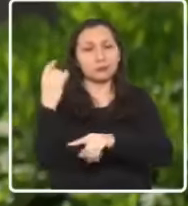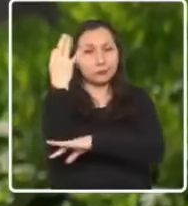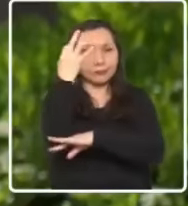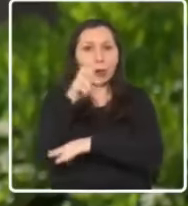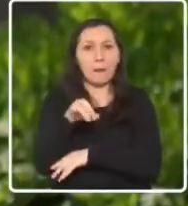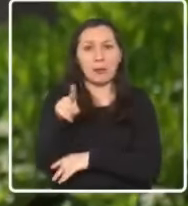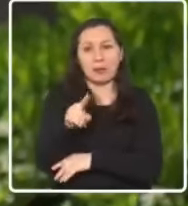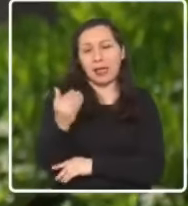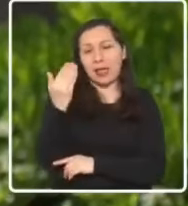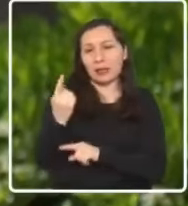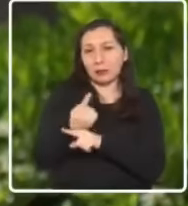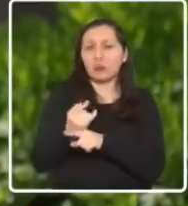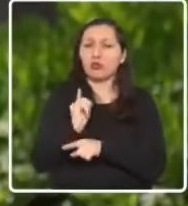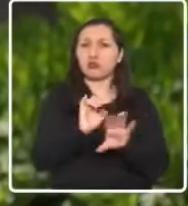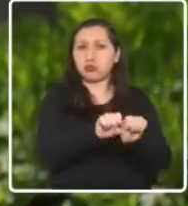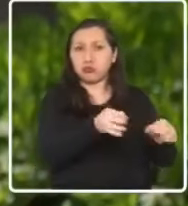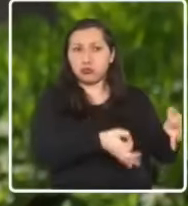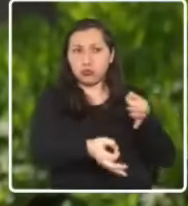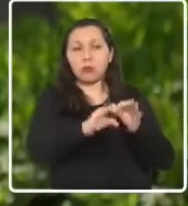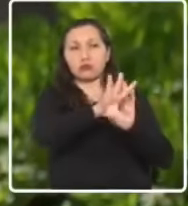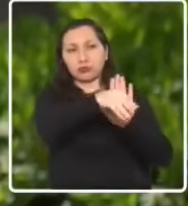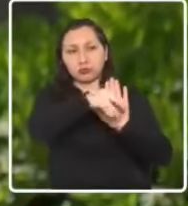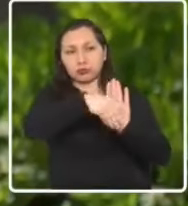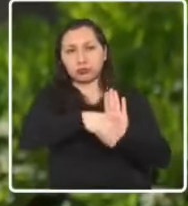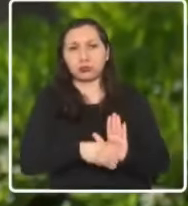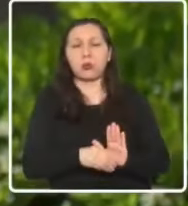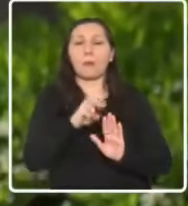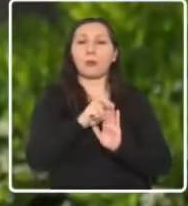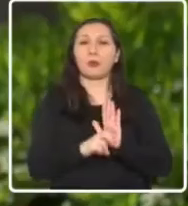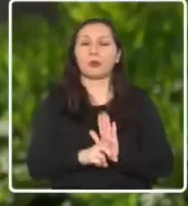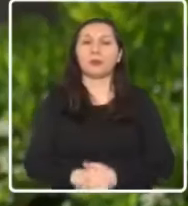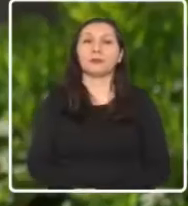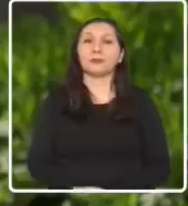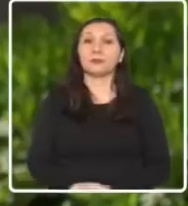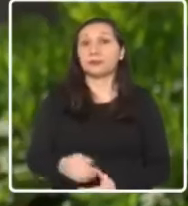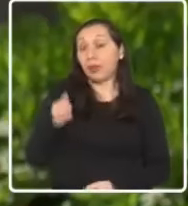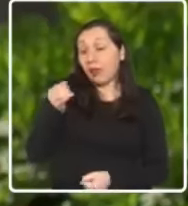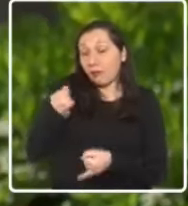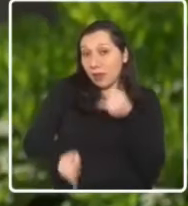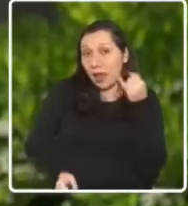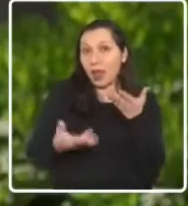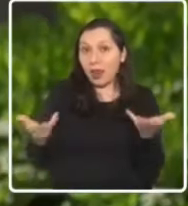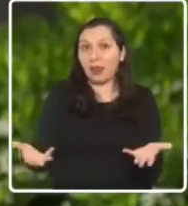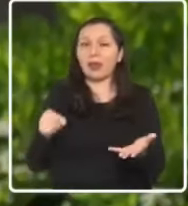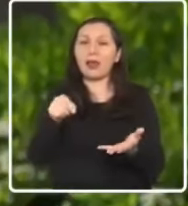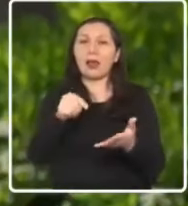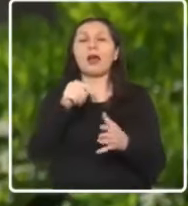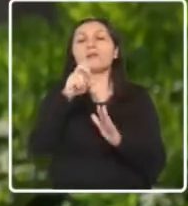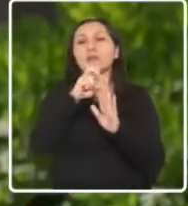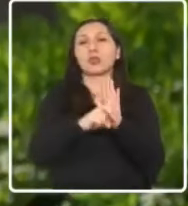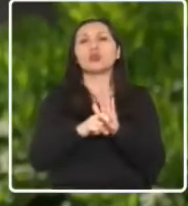¿cierto? Y muy de acuerdo con ellos las incorporamos dentro de este proyecto. Finalmente, hay en este proyecto varias